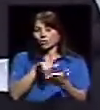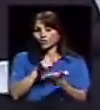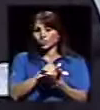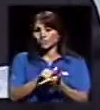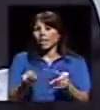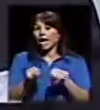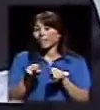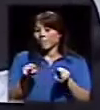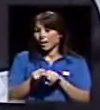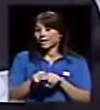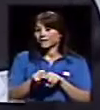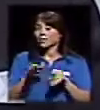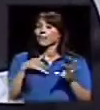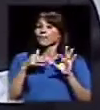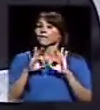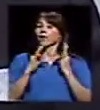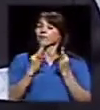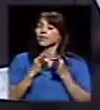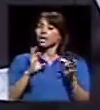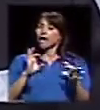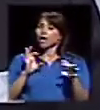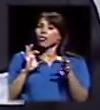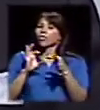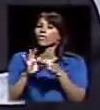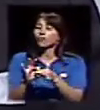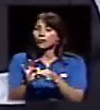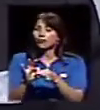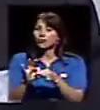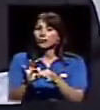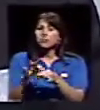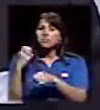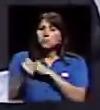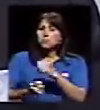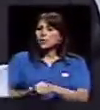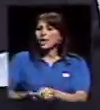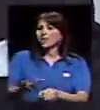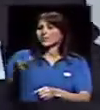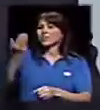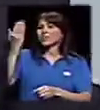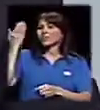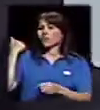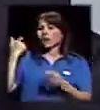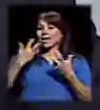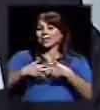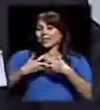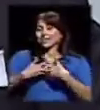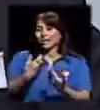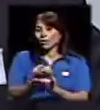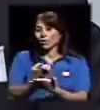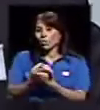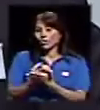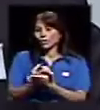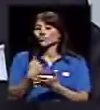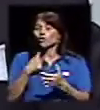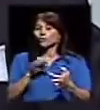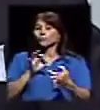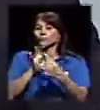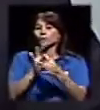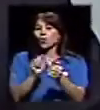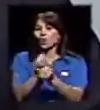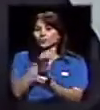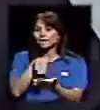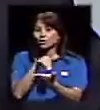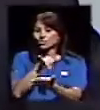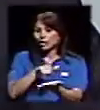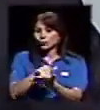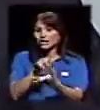vinculación familiar muy antigua de orden empresarial y económico con el centro de San José. Entonces lo